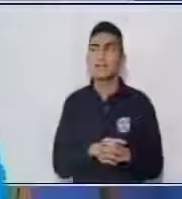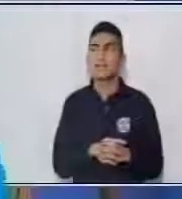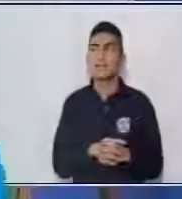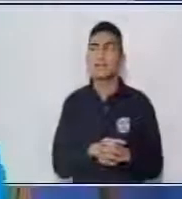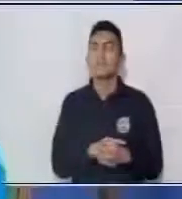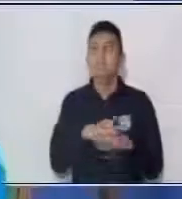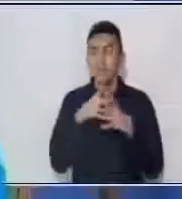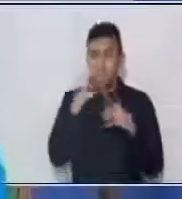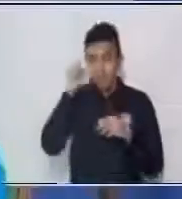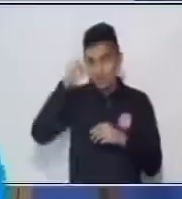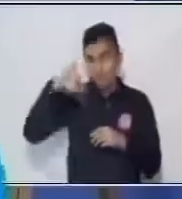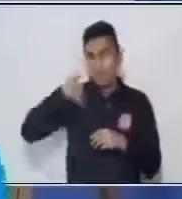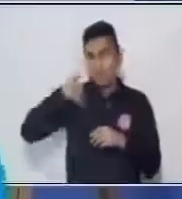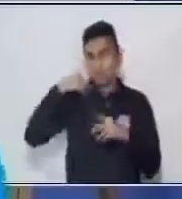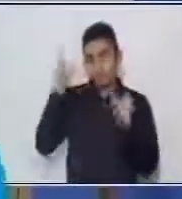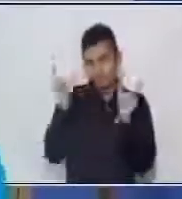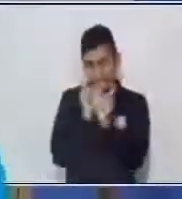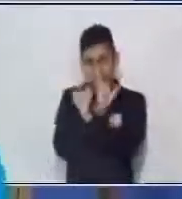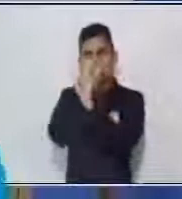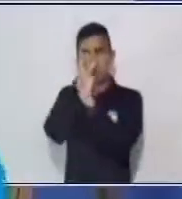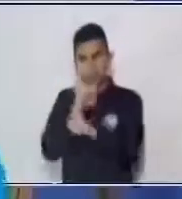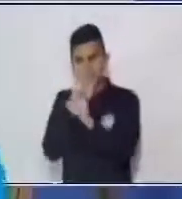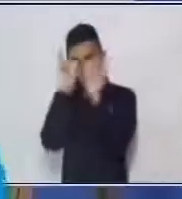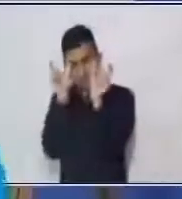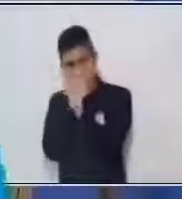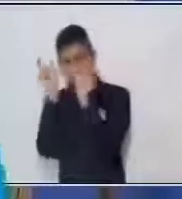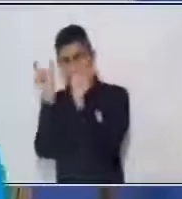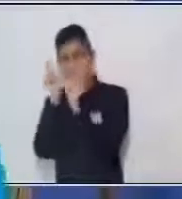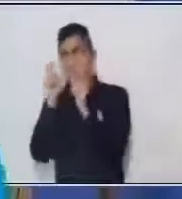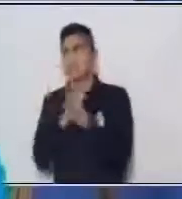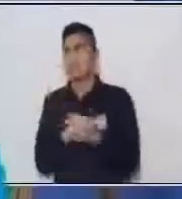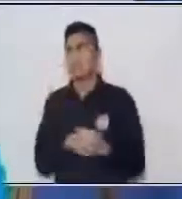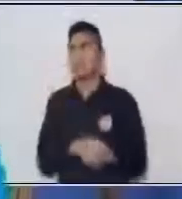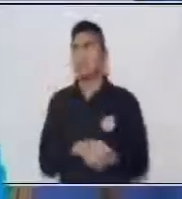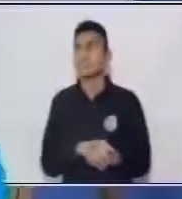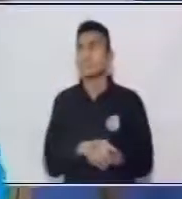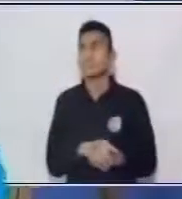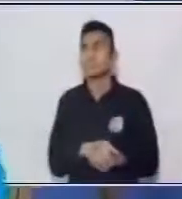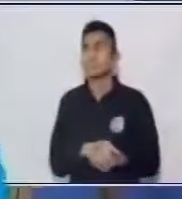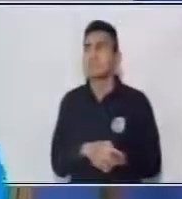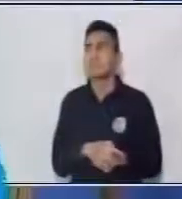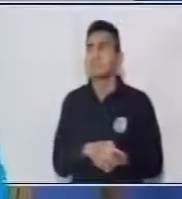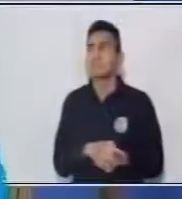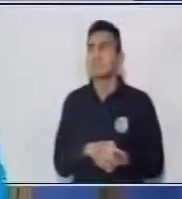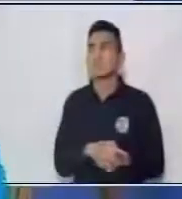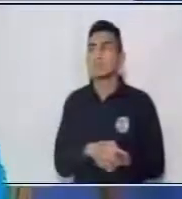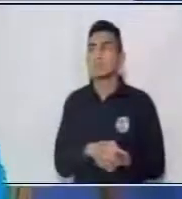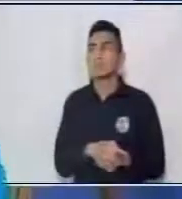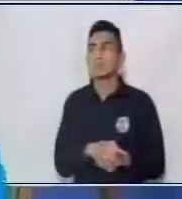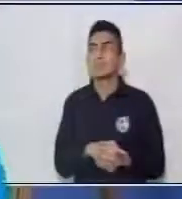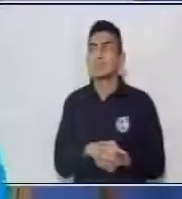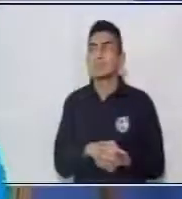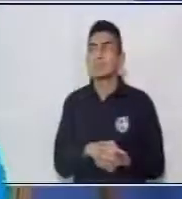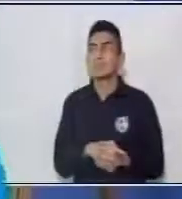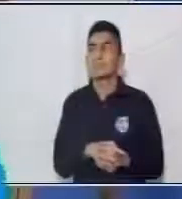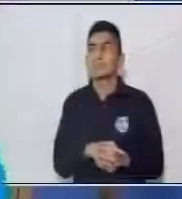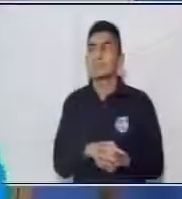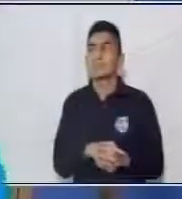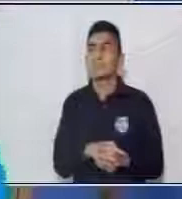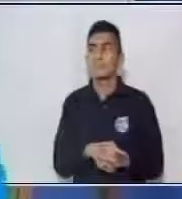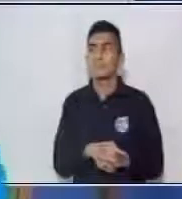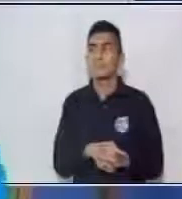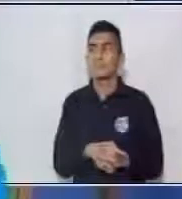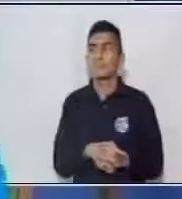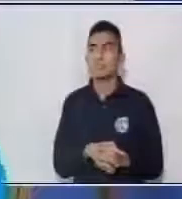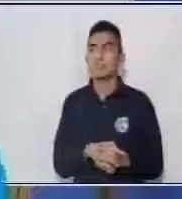das cuenta, sí vamos jalando casi lo mismo. Lo que sí podríamos hacer es dejarlo en otra